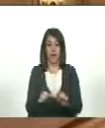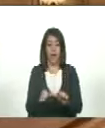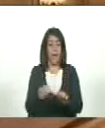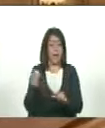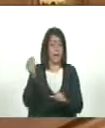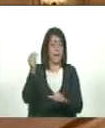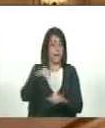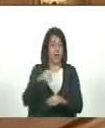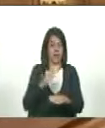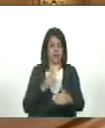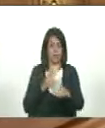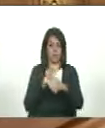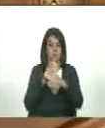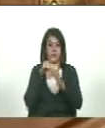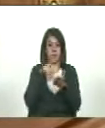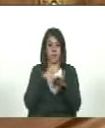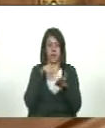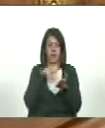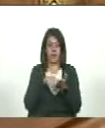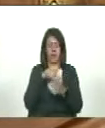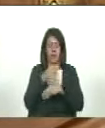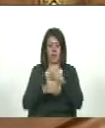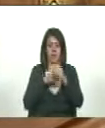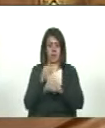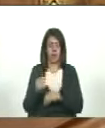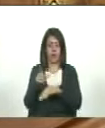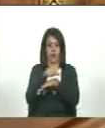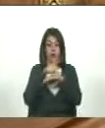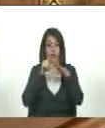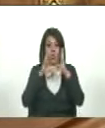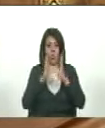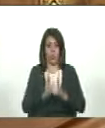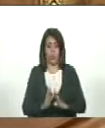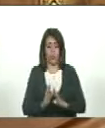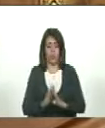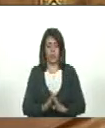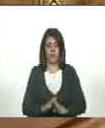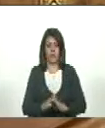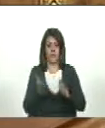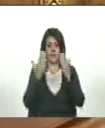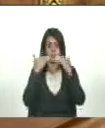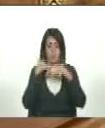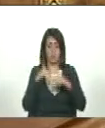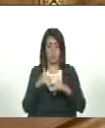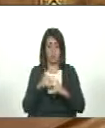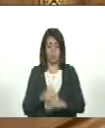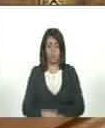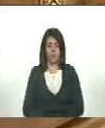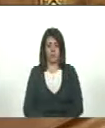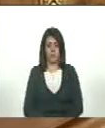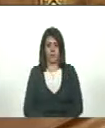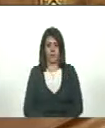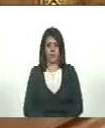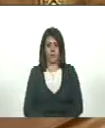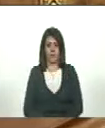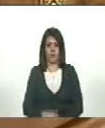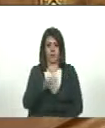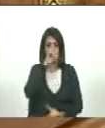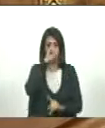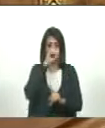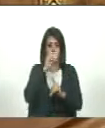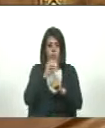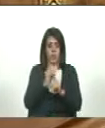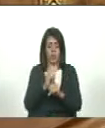máximo límite de endeudamiento que se le otorga al Ejecutivo. La siguiente lámina. Los